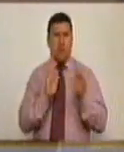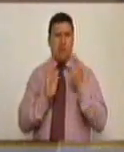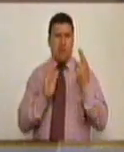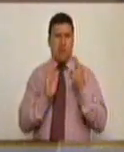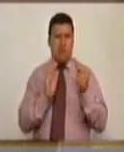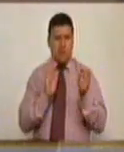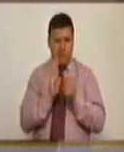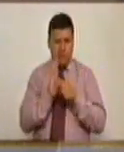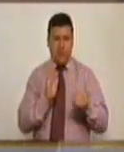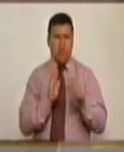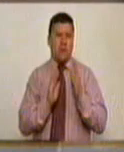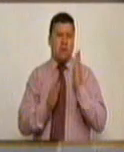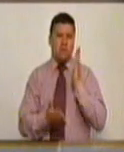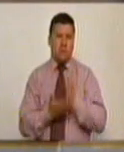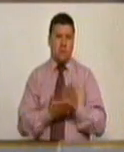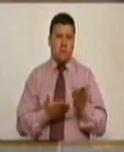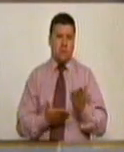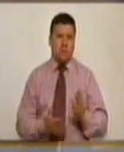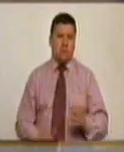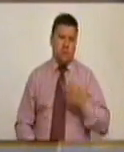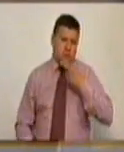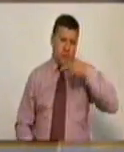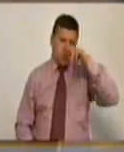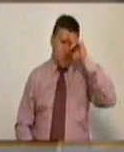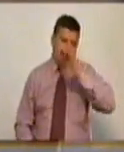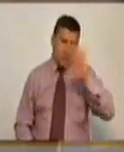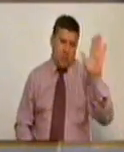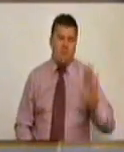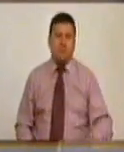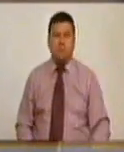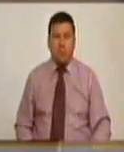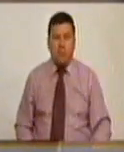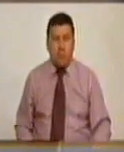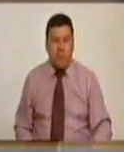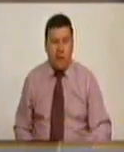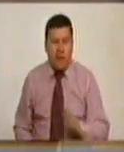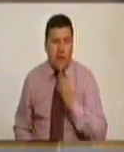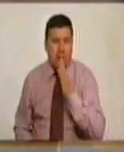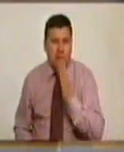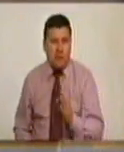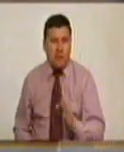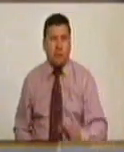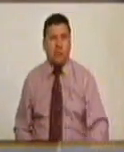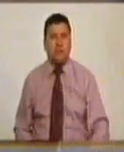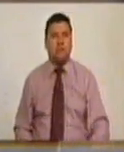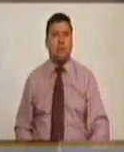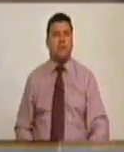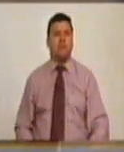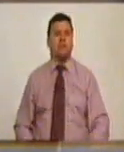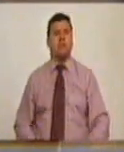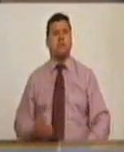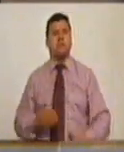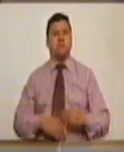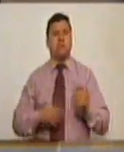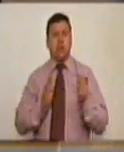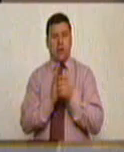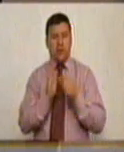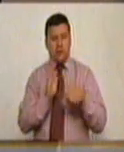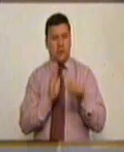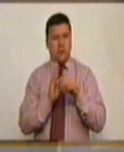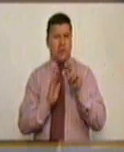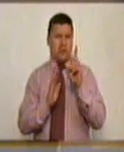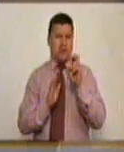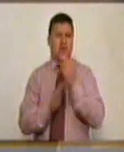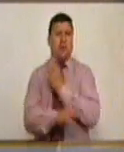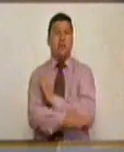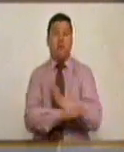tanto tan neoliberal que termina siendo hasta estúpida bueno Estas son las realidades que tenemos para poder empezar a resolver este problema aquí